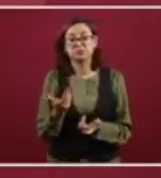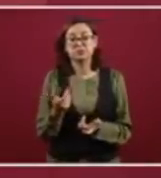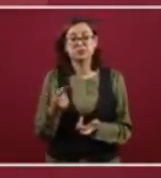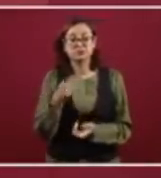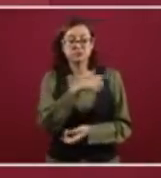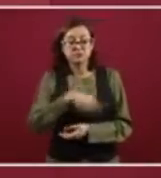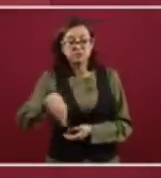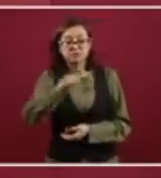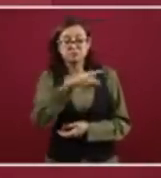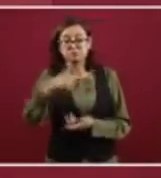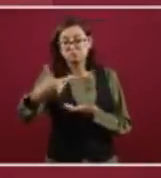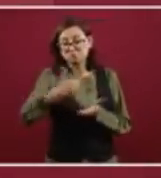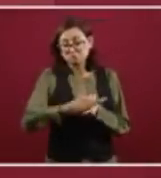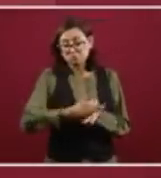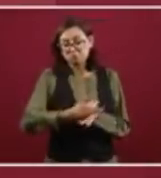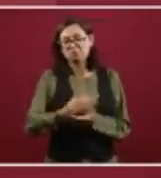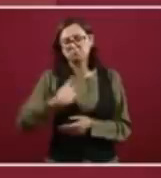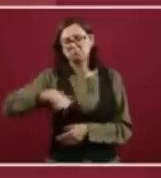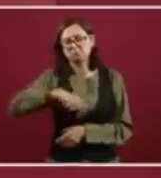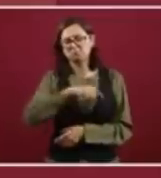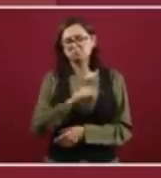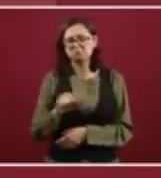nos soliciten,